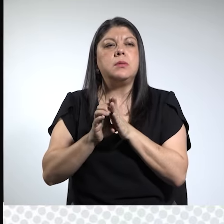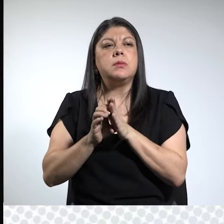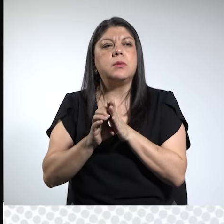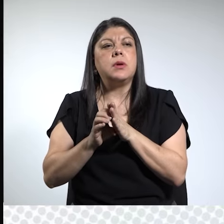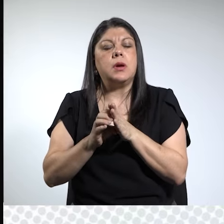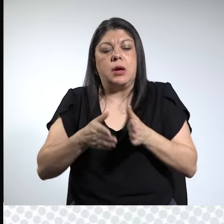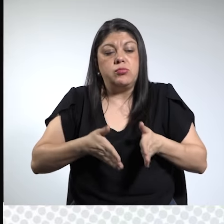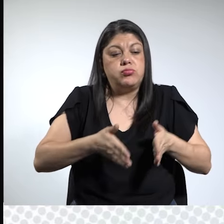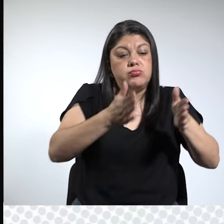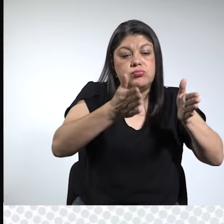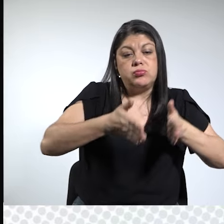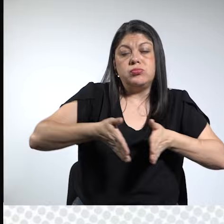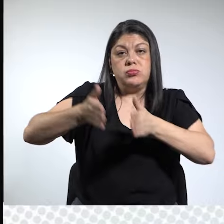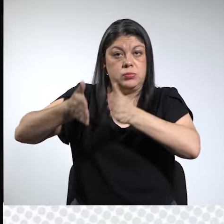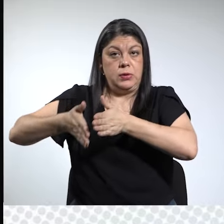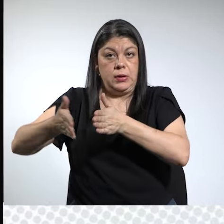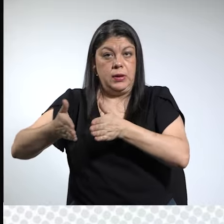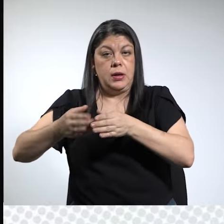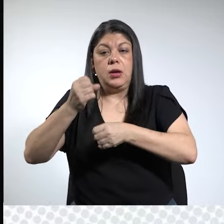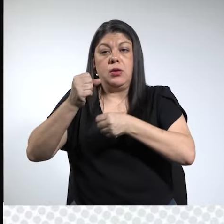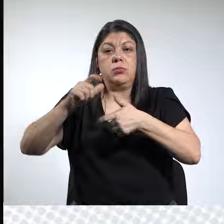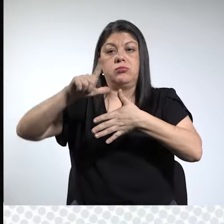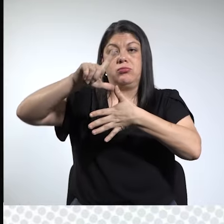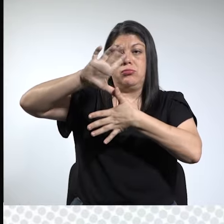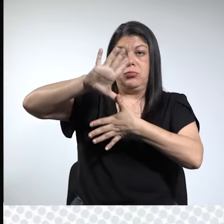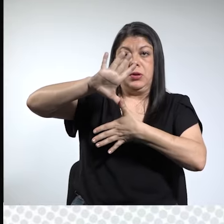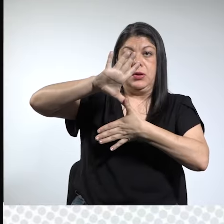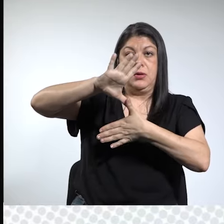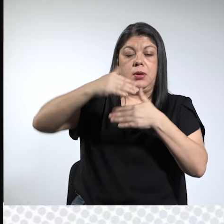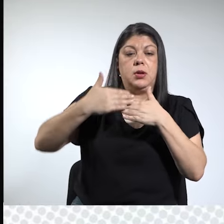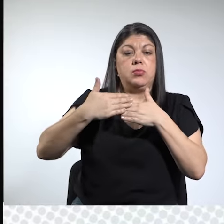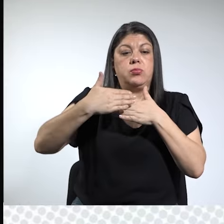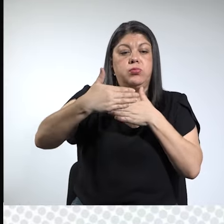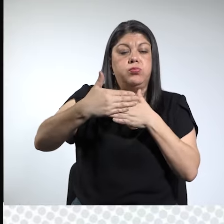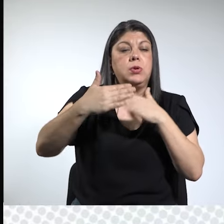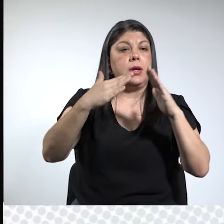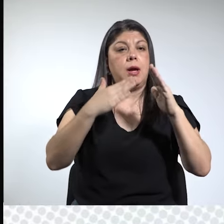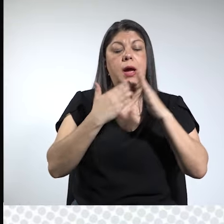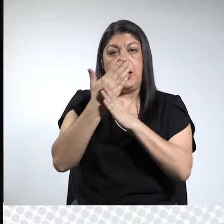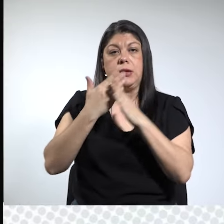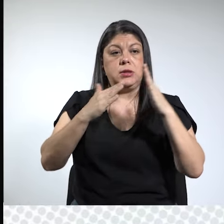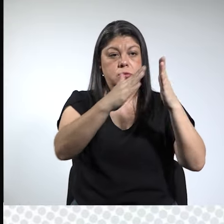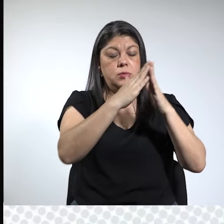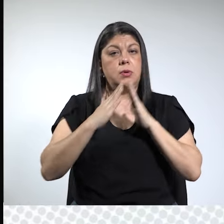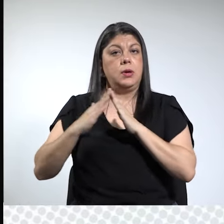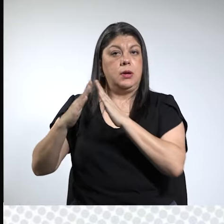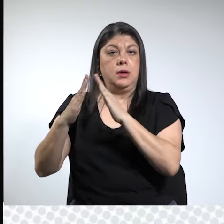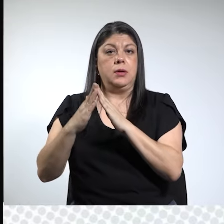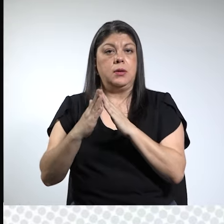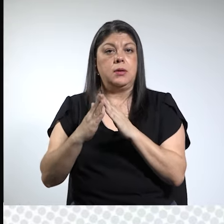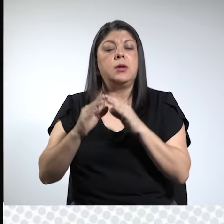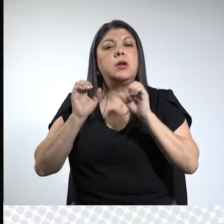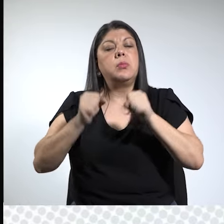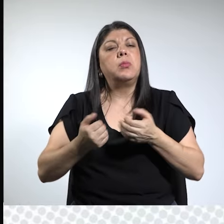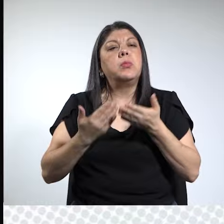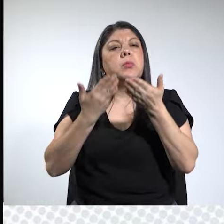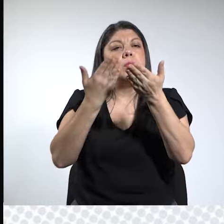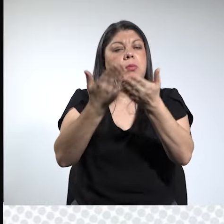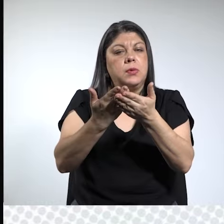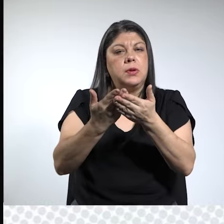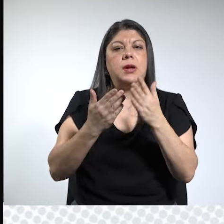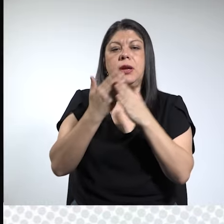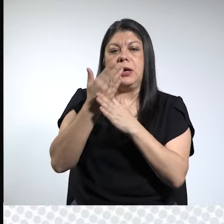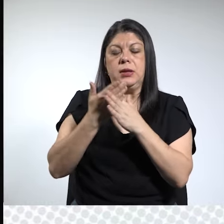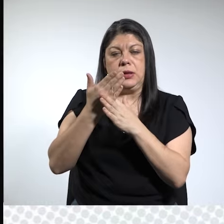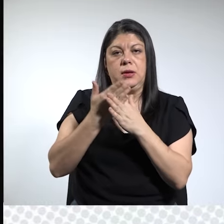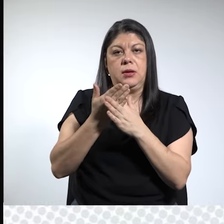Hay muchas calles interamericanas, etcétera, que tienen frente hacia las comunidades. Entonces les podría dar eso, lo